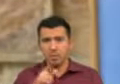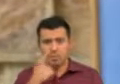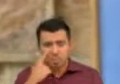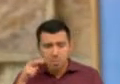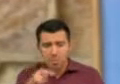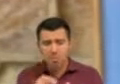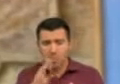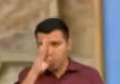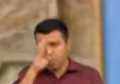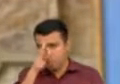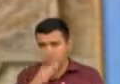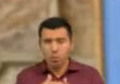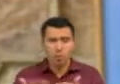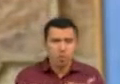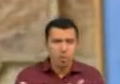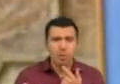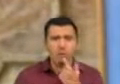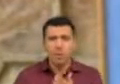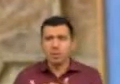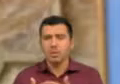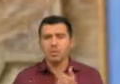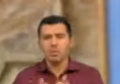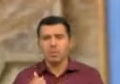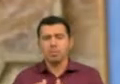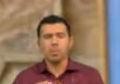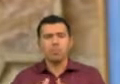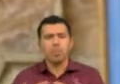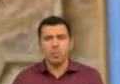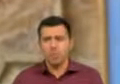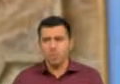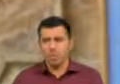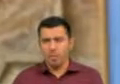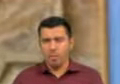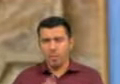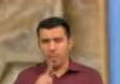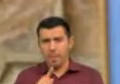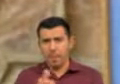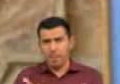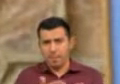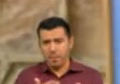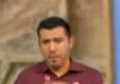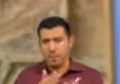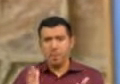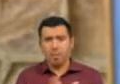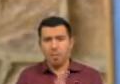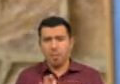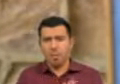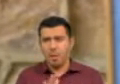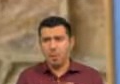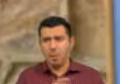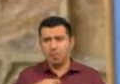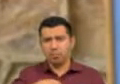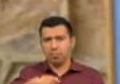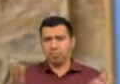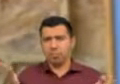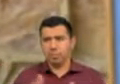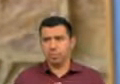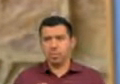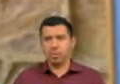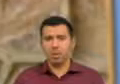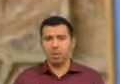miren de dónde se trata de dónde viene y que no se pongan a reproducir un material y unas informaciones que hacen mucho daño